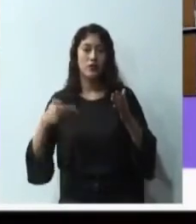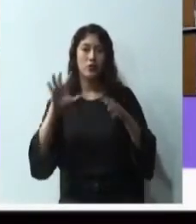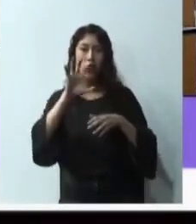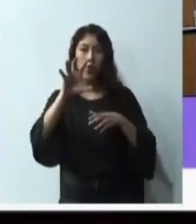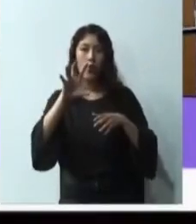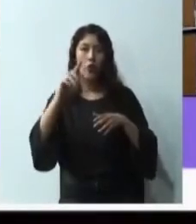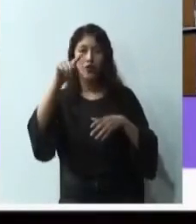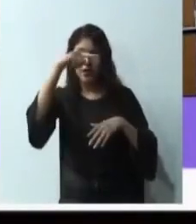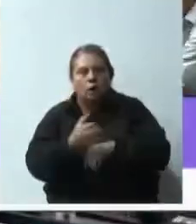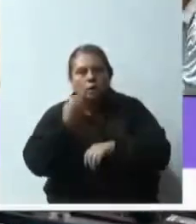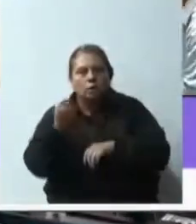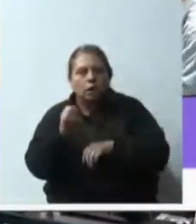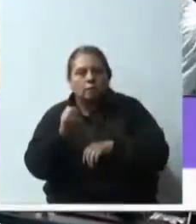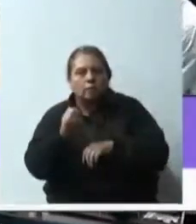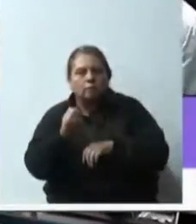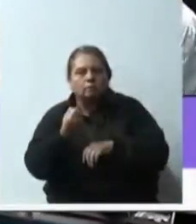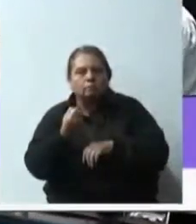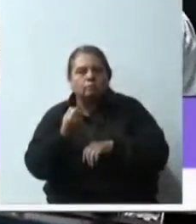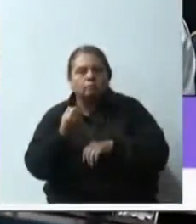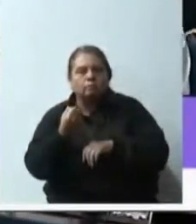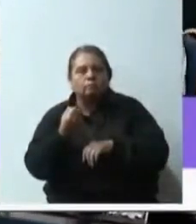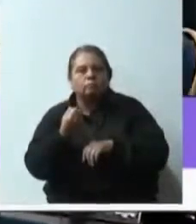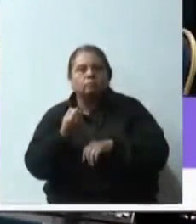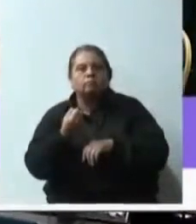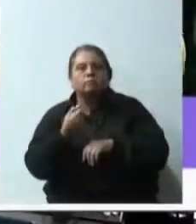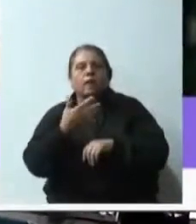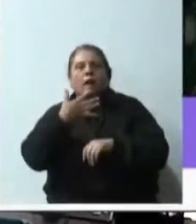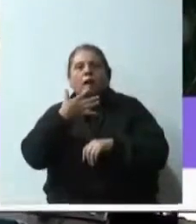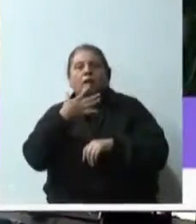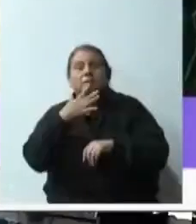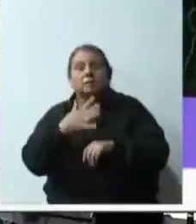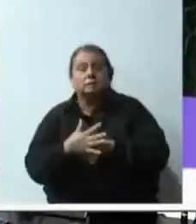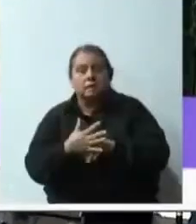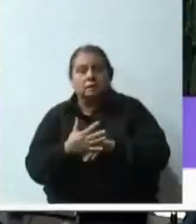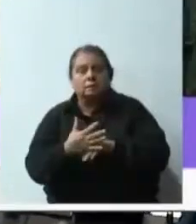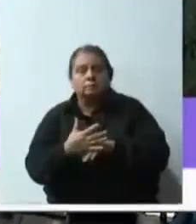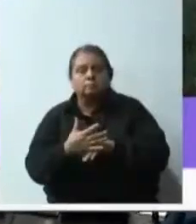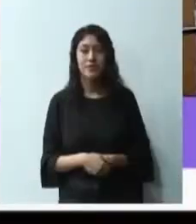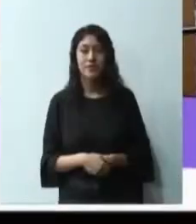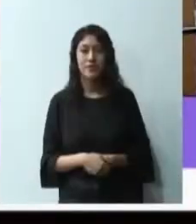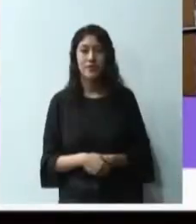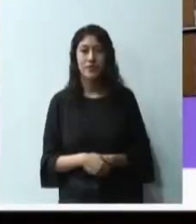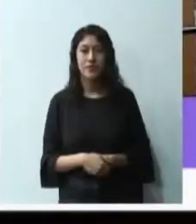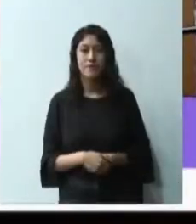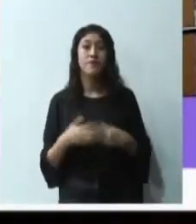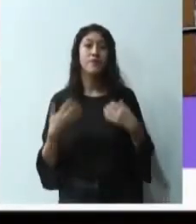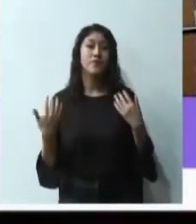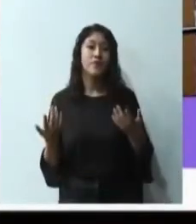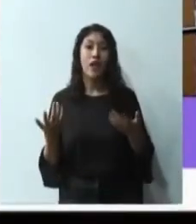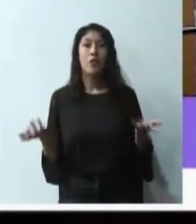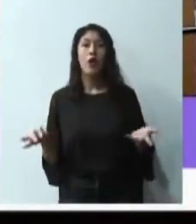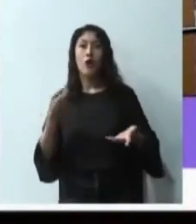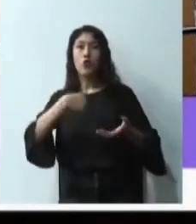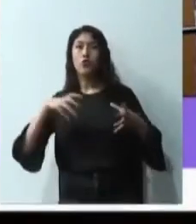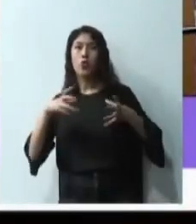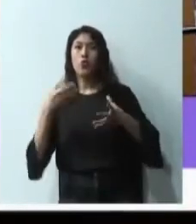Vamos a trabajar en equipo para garantizar esas libertades, las de todos. Pero representar a los porteños